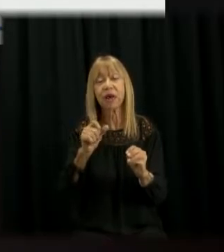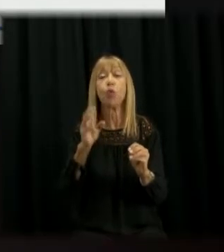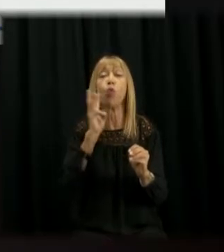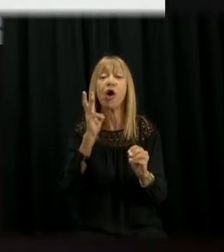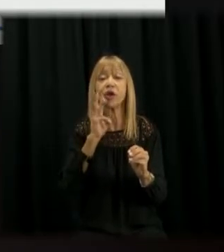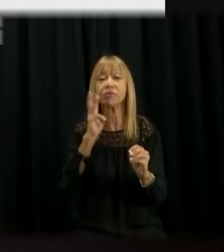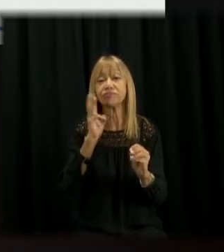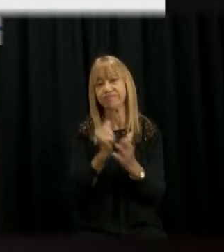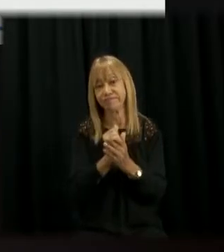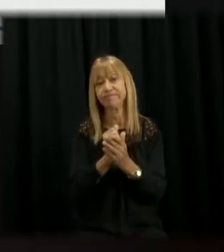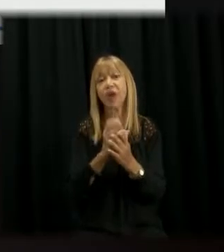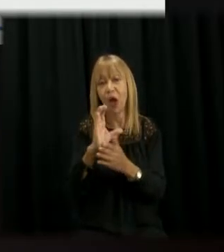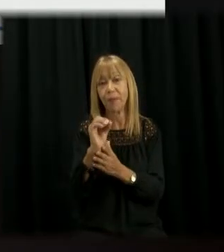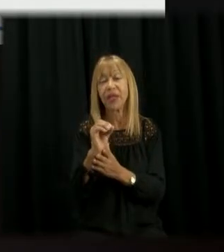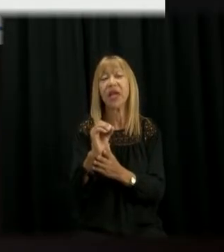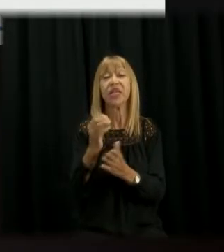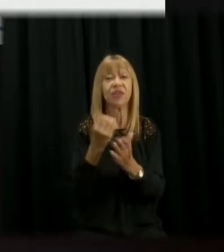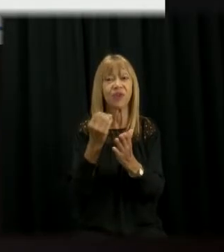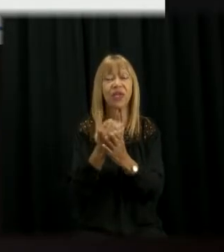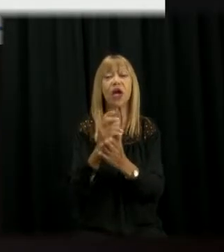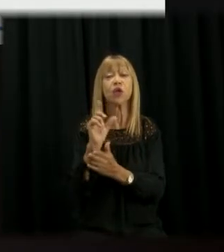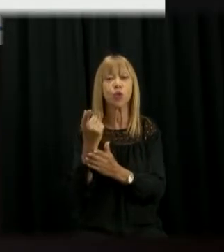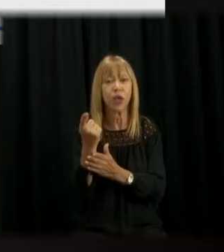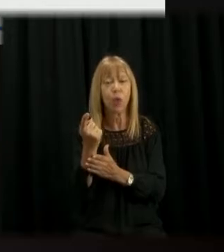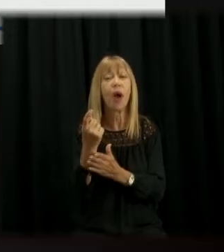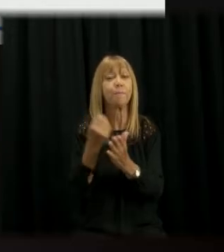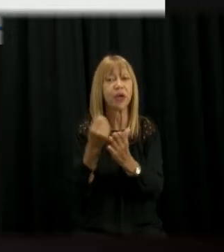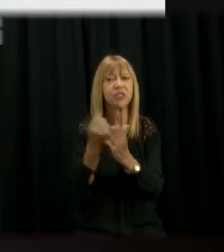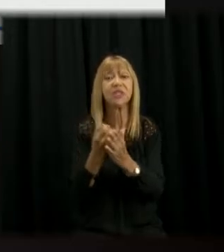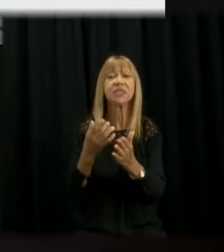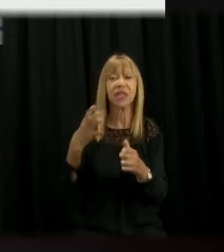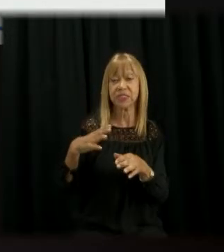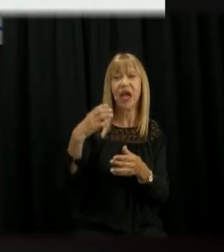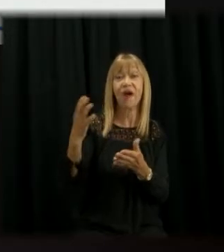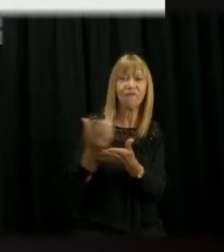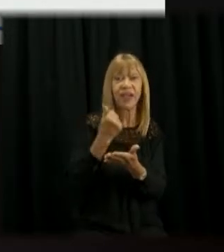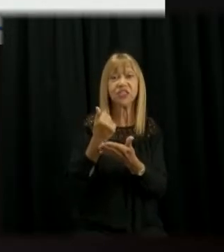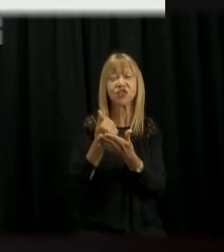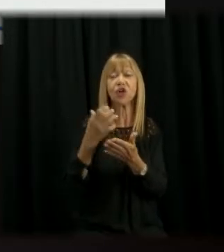con la Autoridad de Agua, PRASA. En el año fiscal 21, su presupuesto